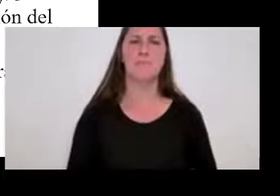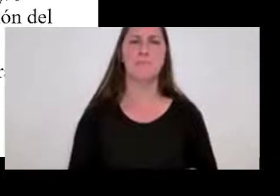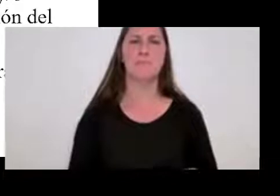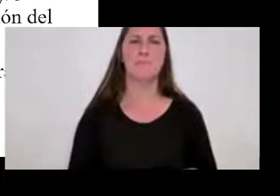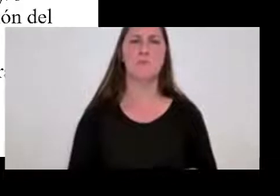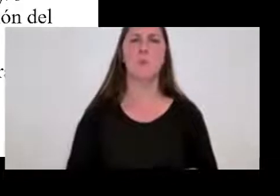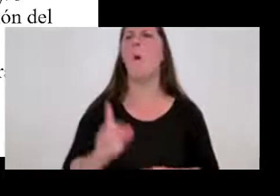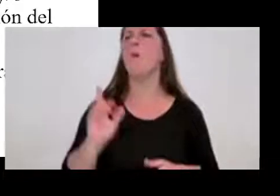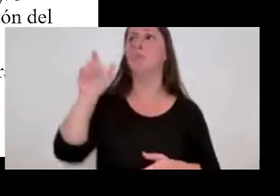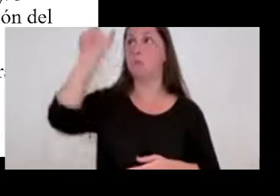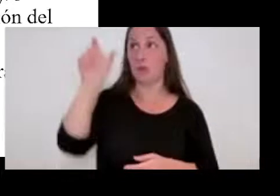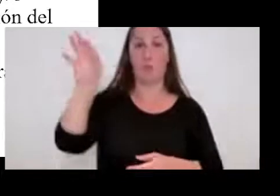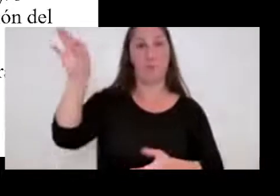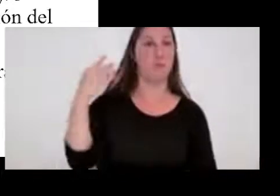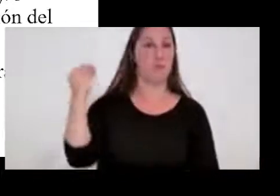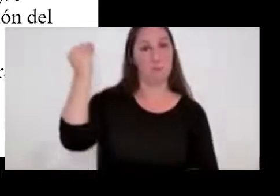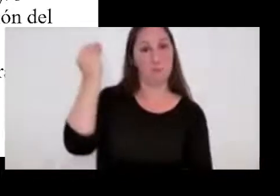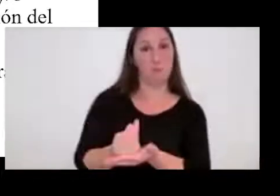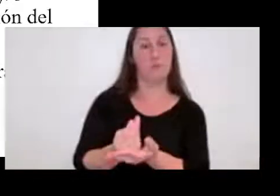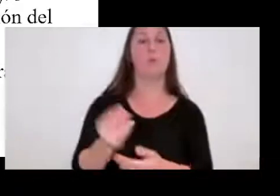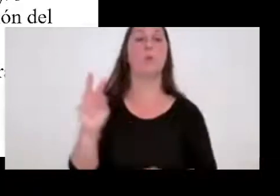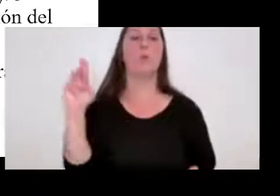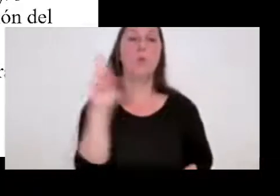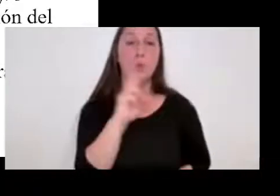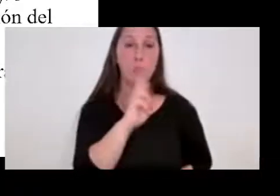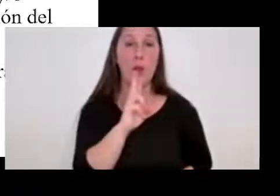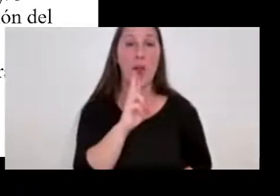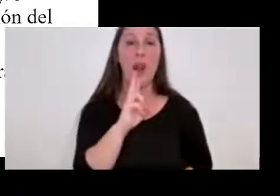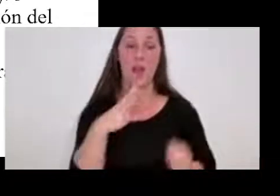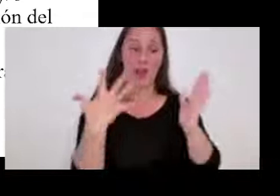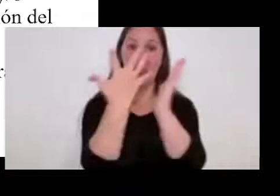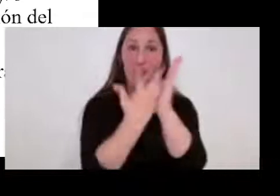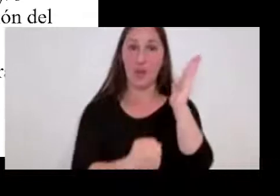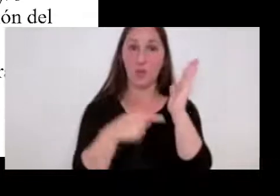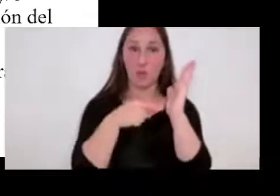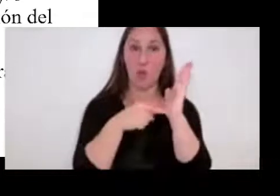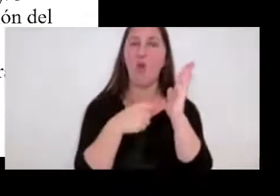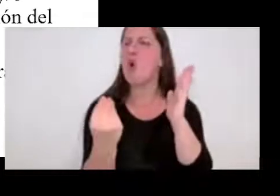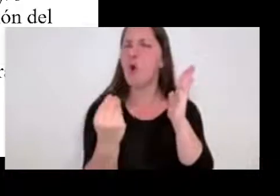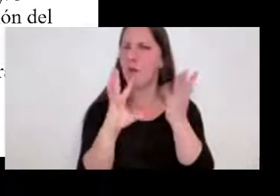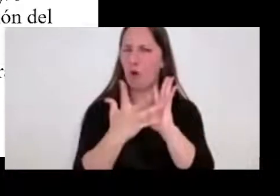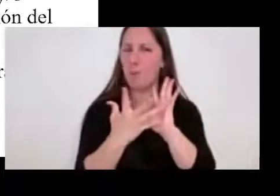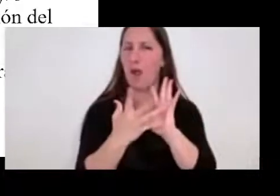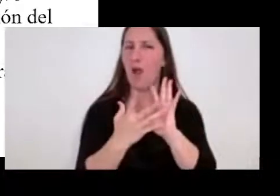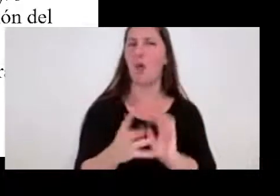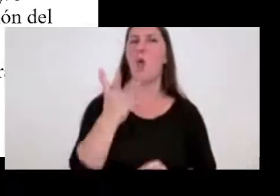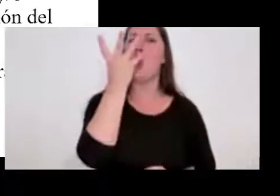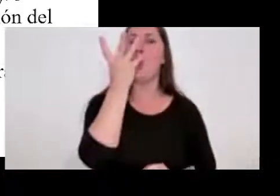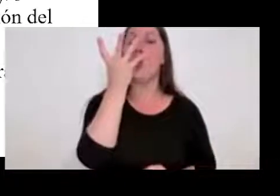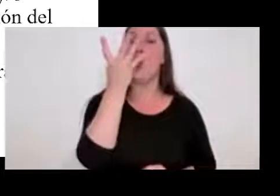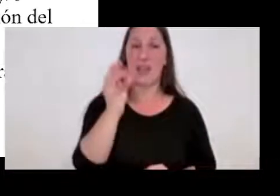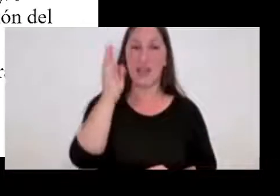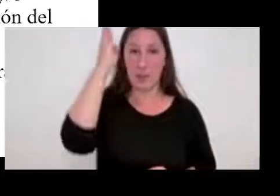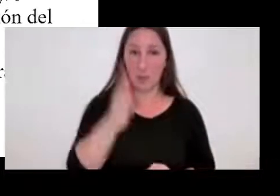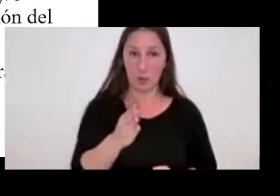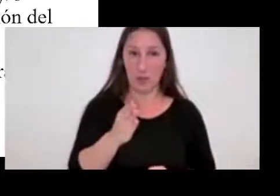designe nuevamente a una mujer, la deducción será del 40%